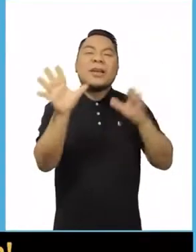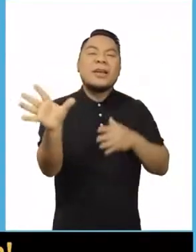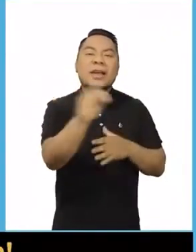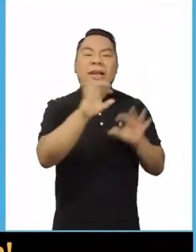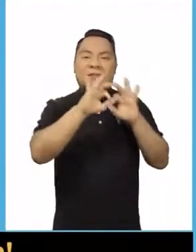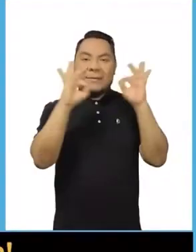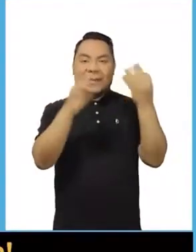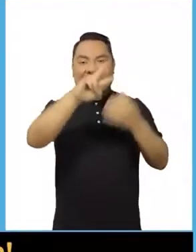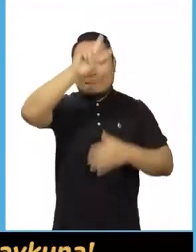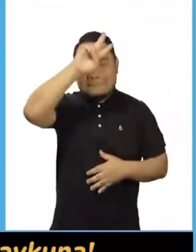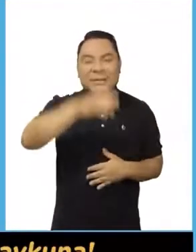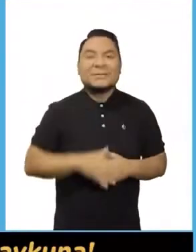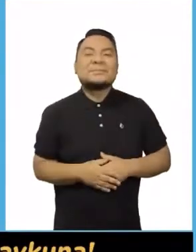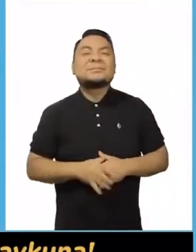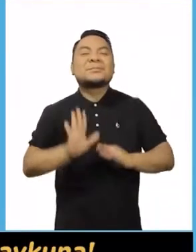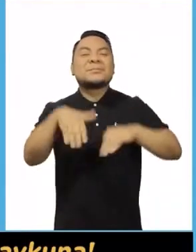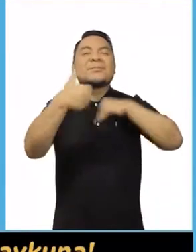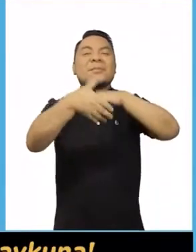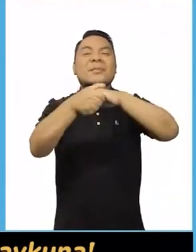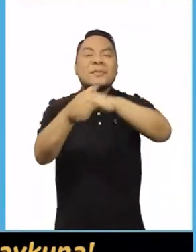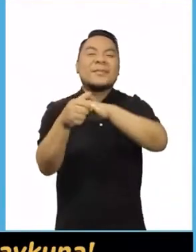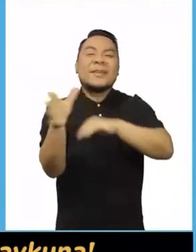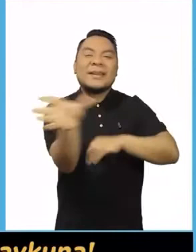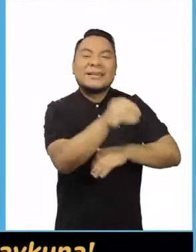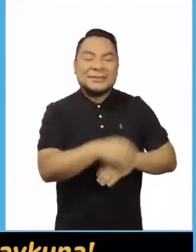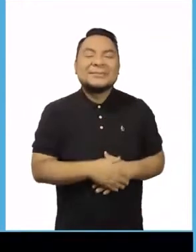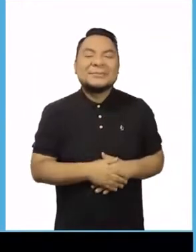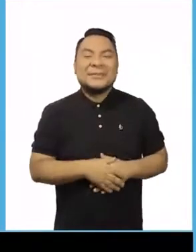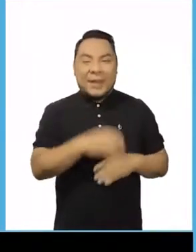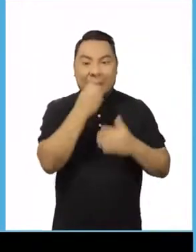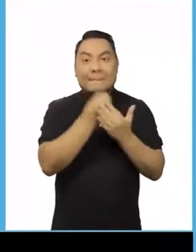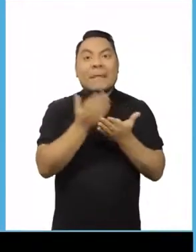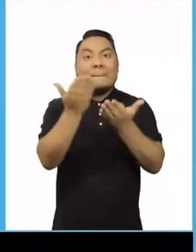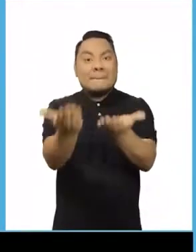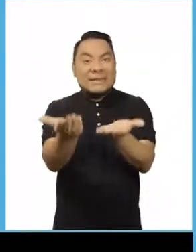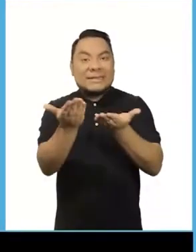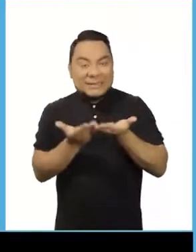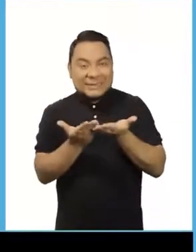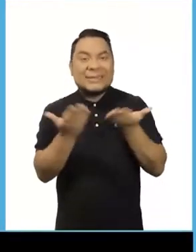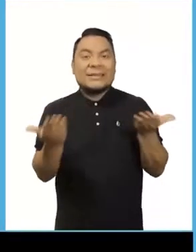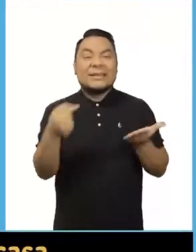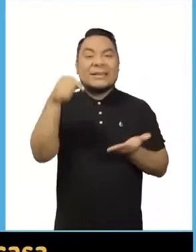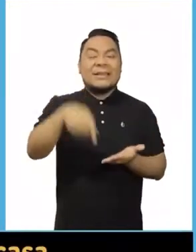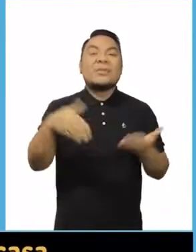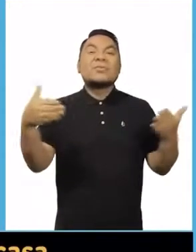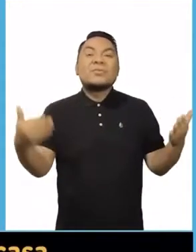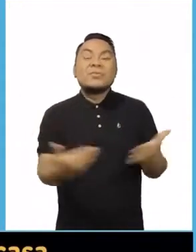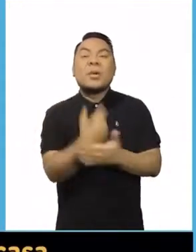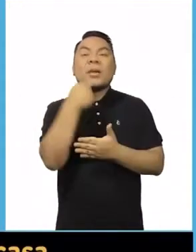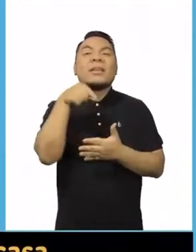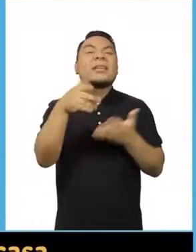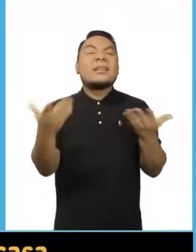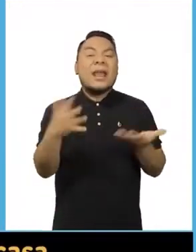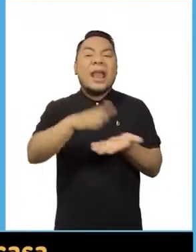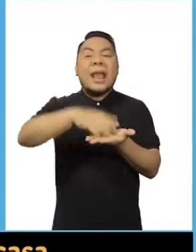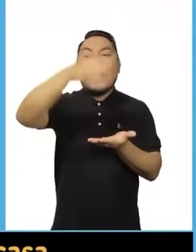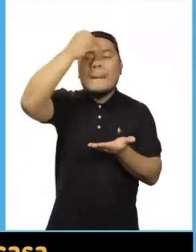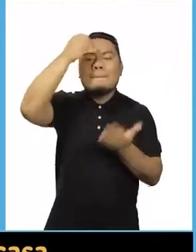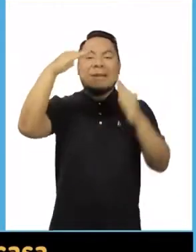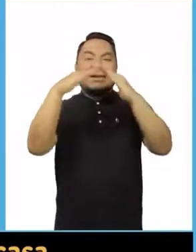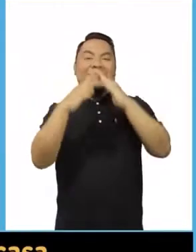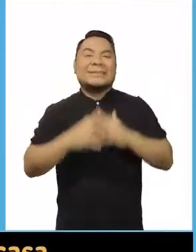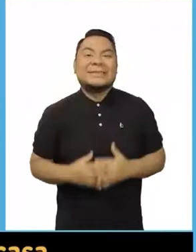días, familia peruana. Alimpuncha Uwaje Panachaikuna. Bienvenidas y bienvenidos a una nueva edición